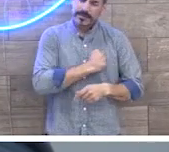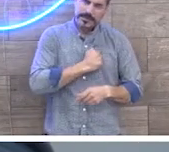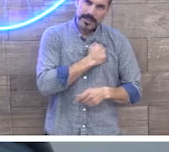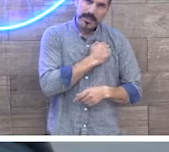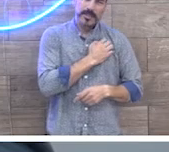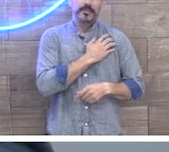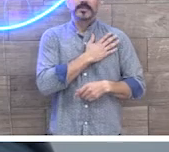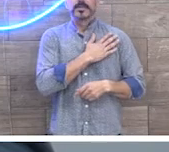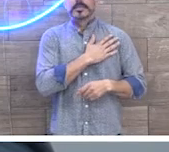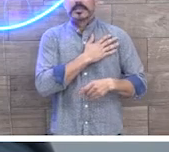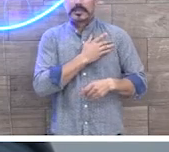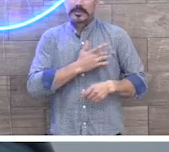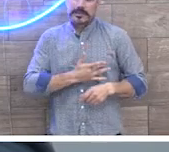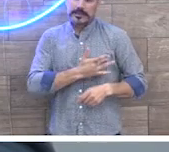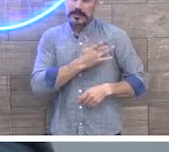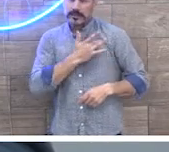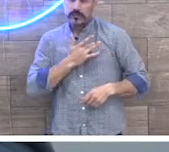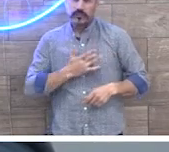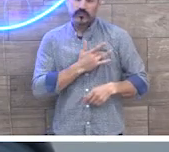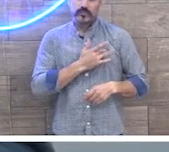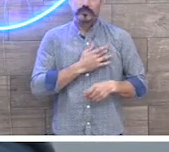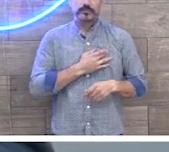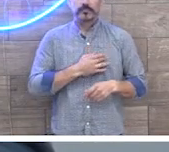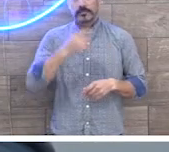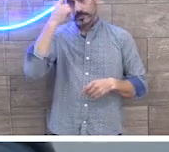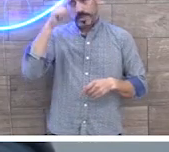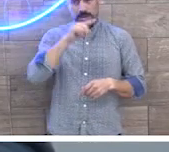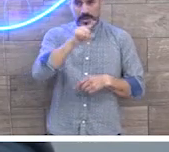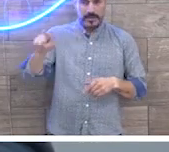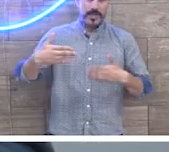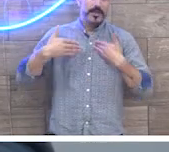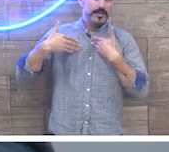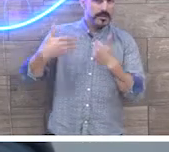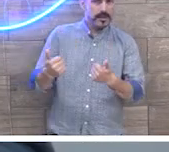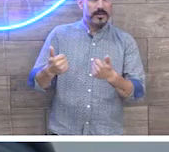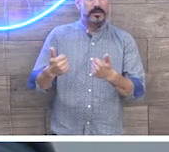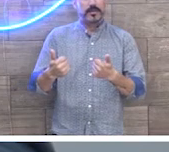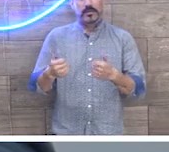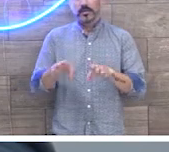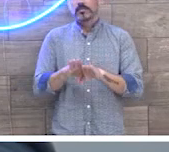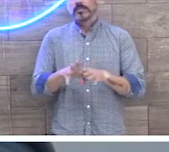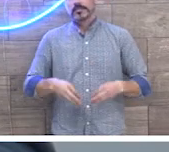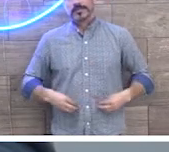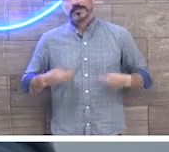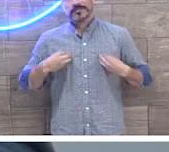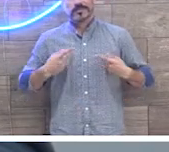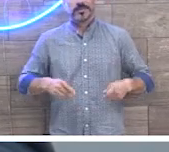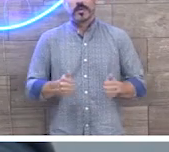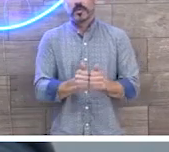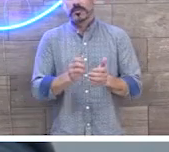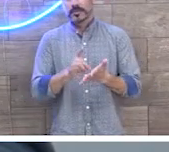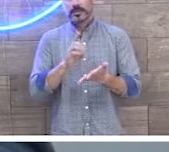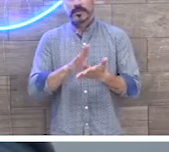para que comprendan la situación en la que vive una persona con discapacidad. Porque muchas veces nos ven en la calle